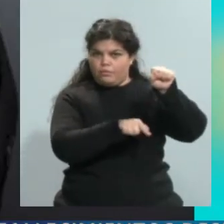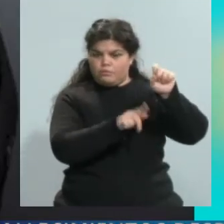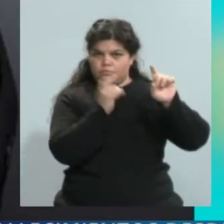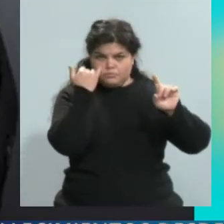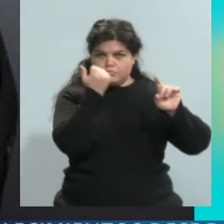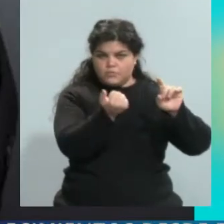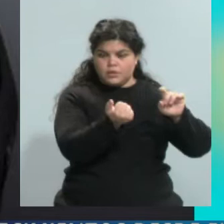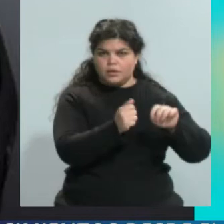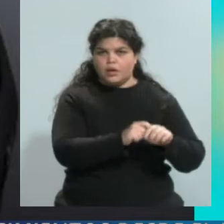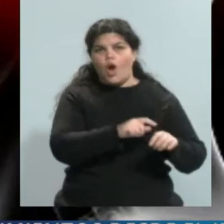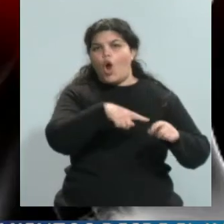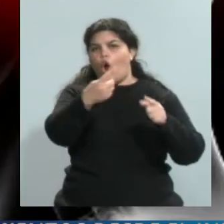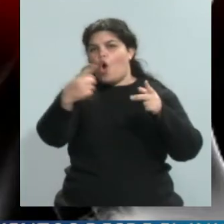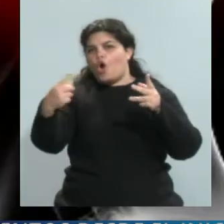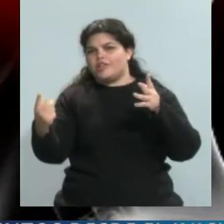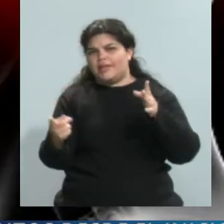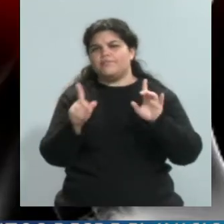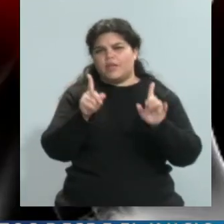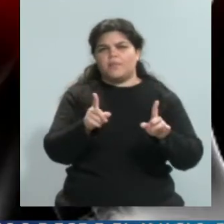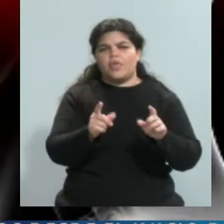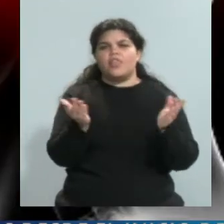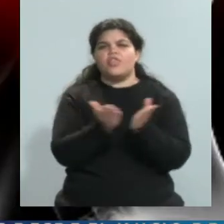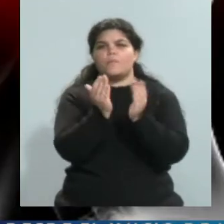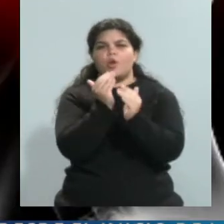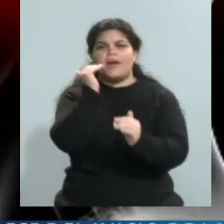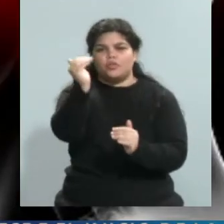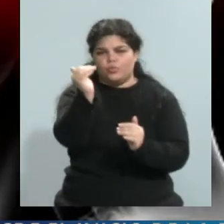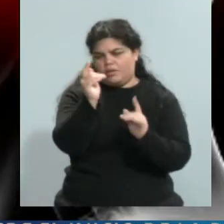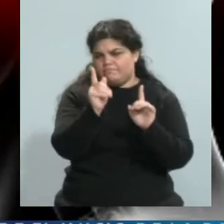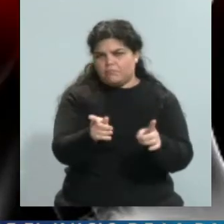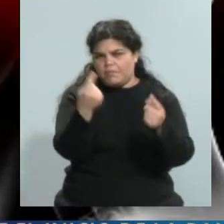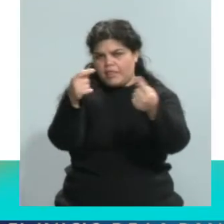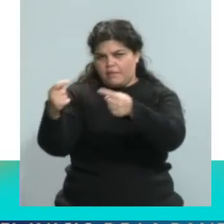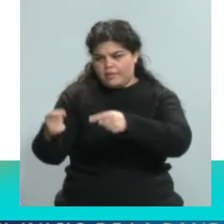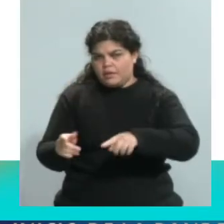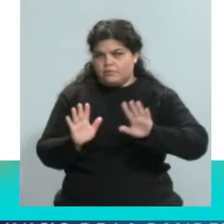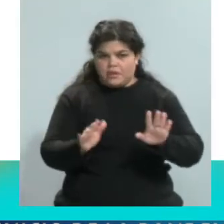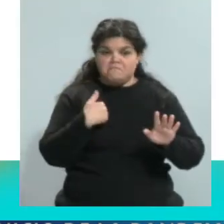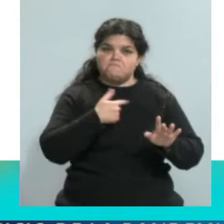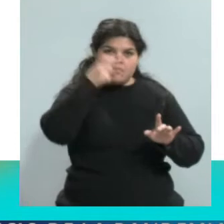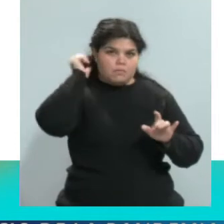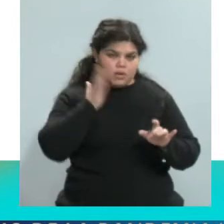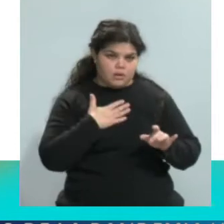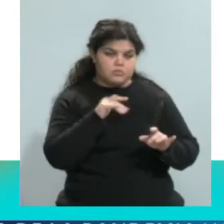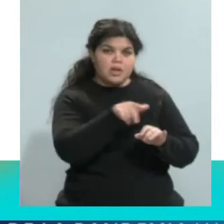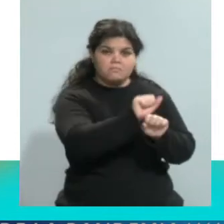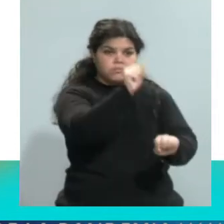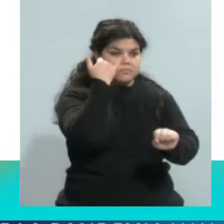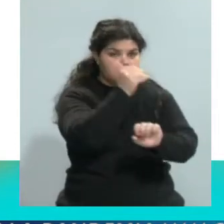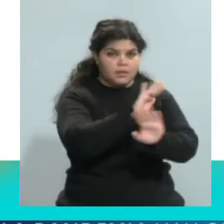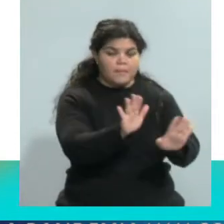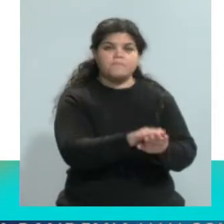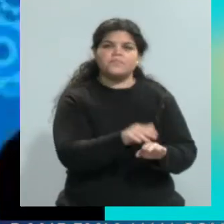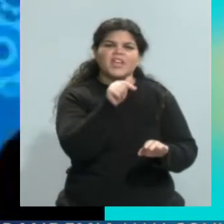por eso se habla de la diplomatura. Sí. ¿Bien? Y cómo se forma es un seguimiento